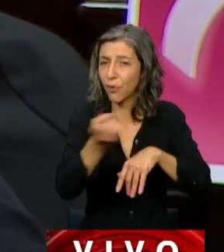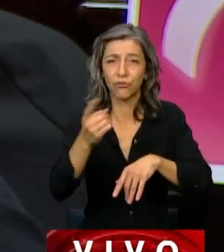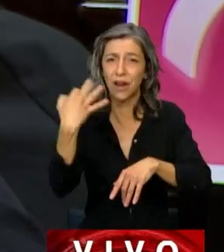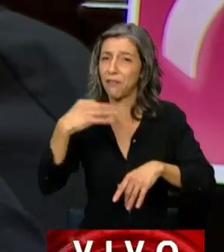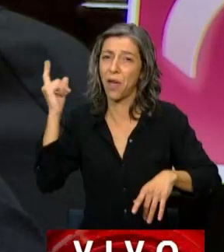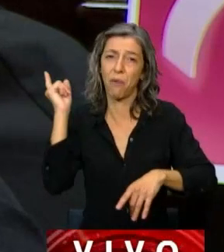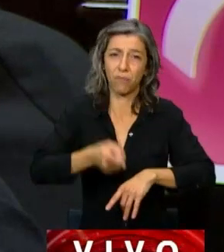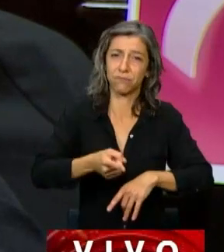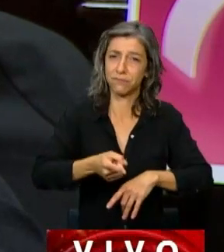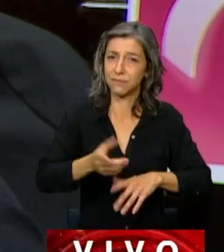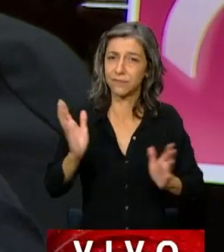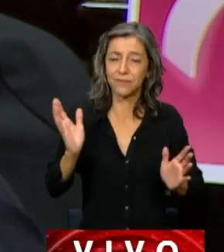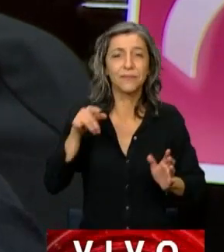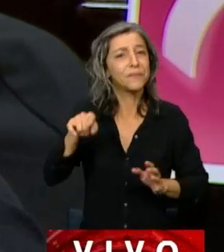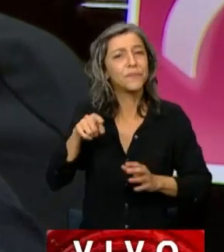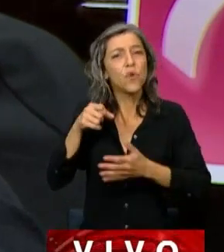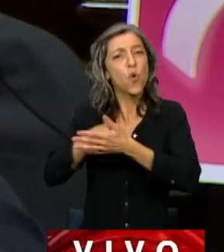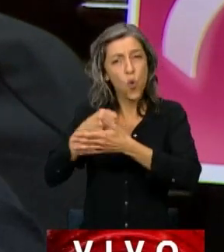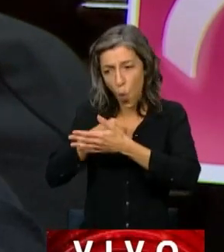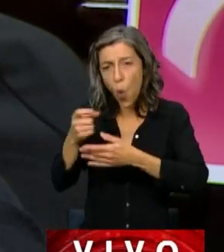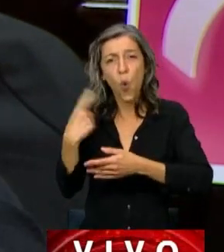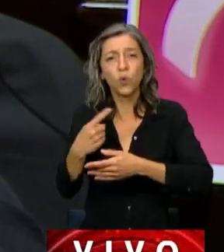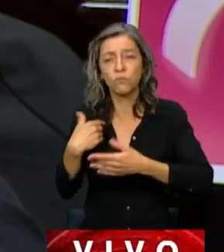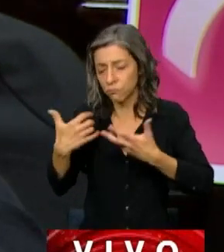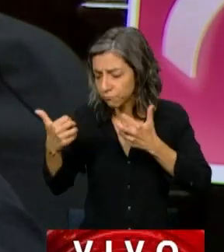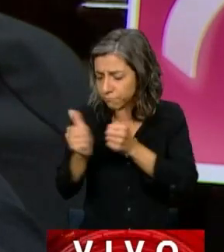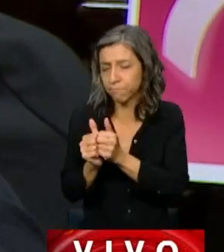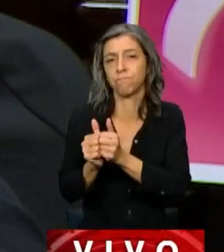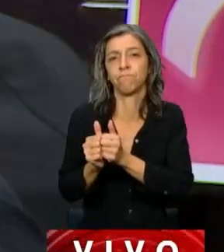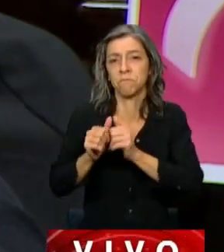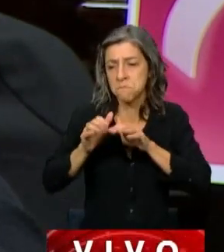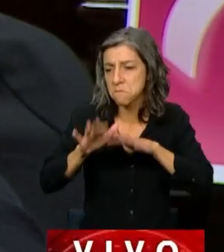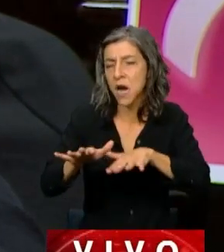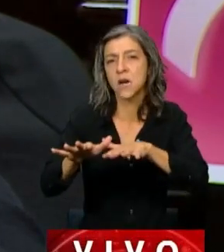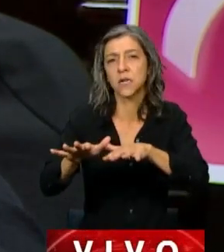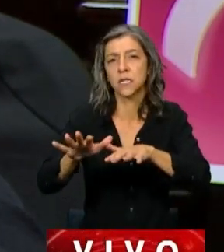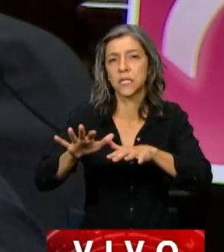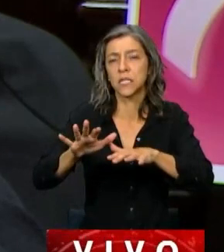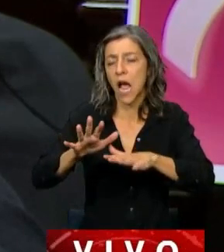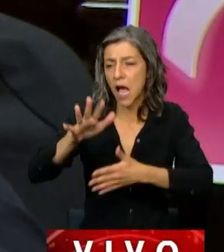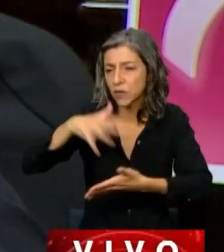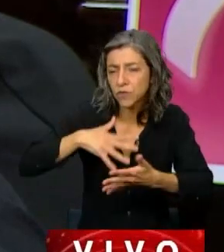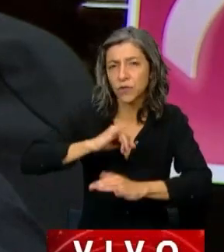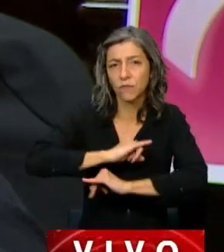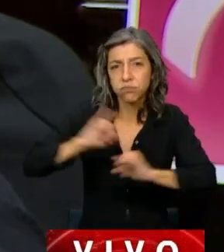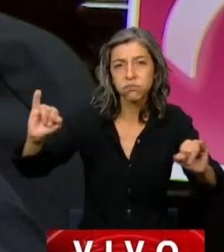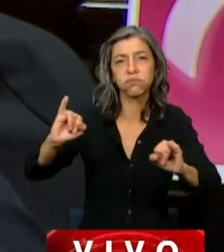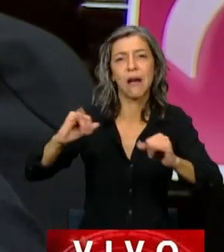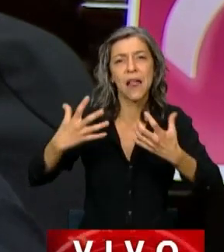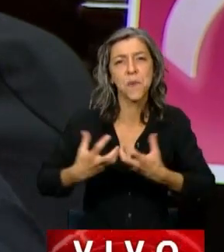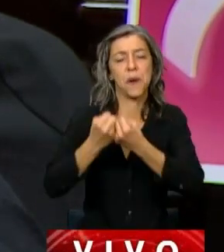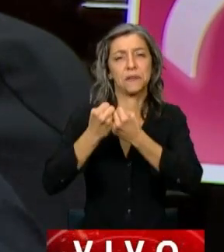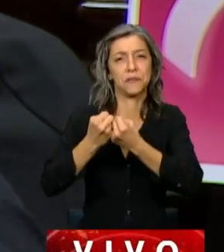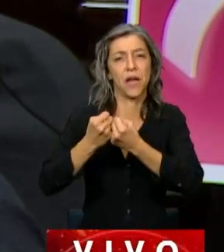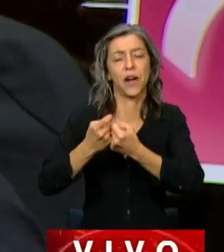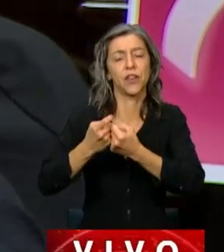nos seguimos acompañando y no solamente compartimos marchas, comunicados, aniversarios,